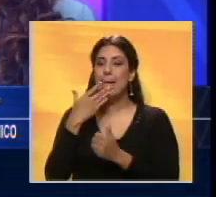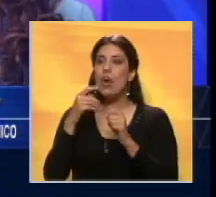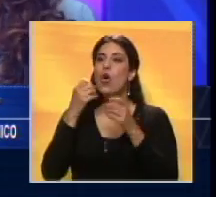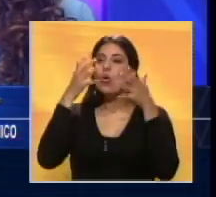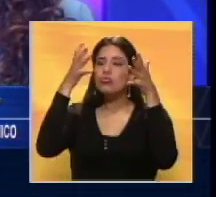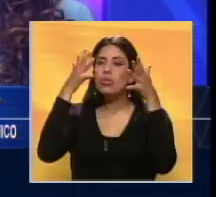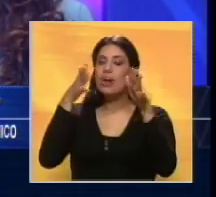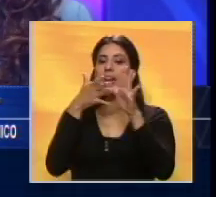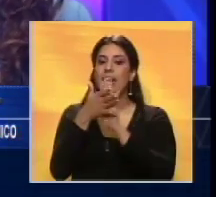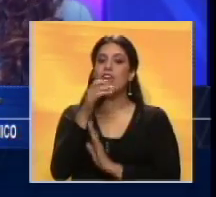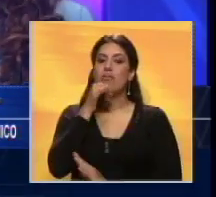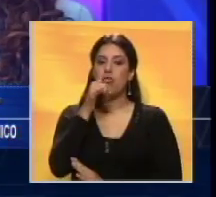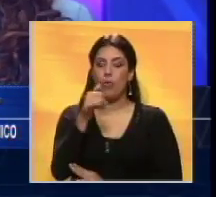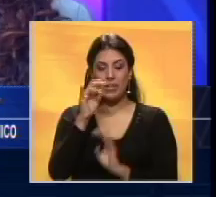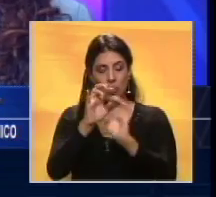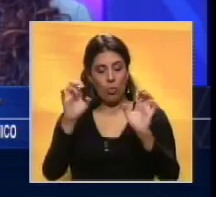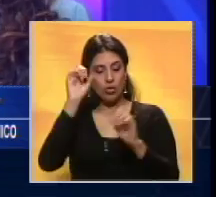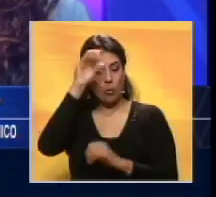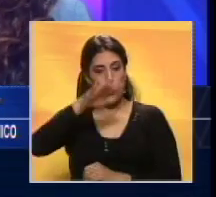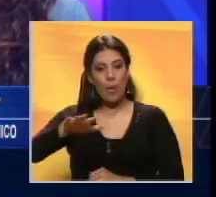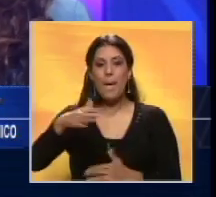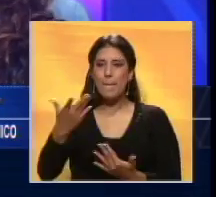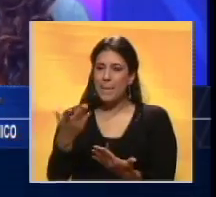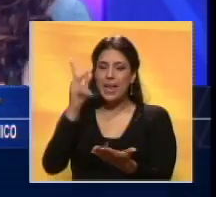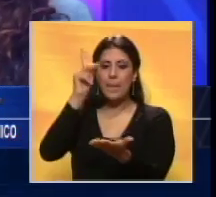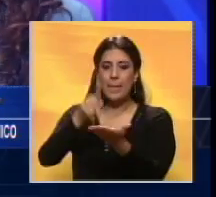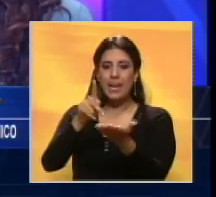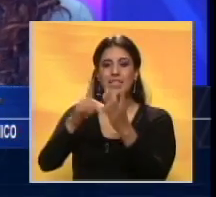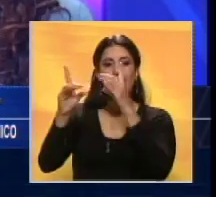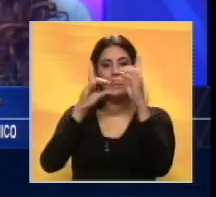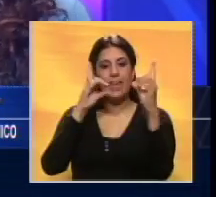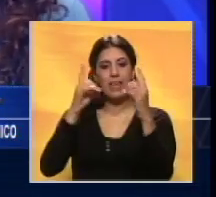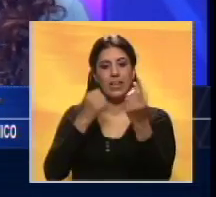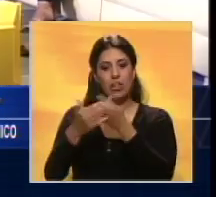el conocimiento, la información y educar al pueblo para que participen en el